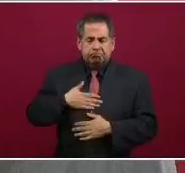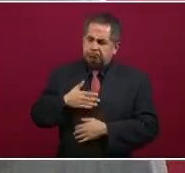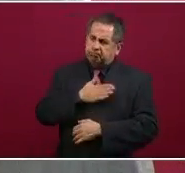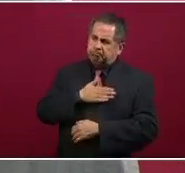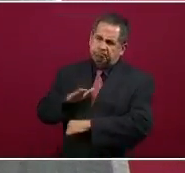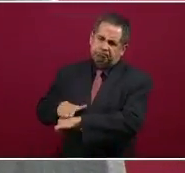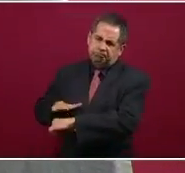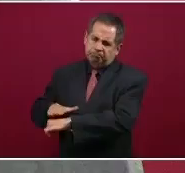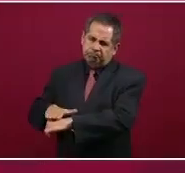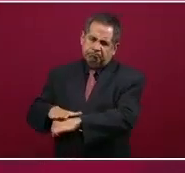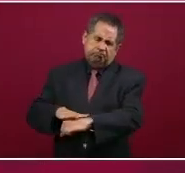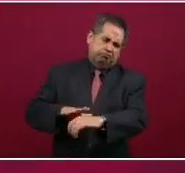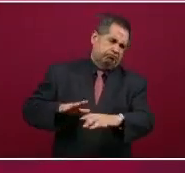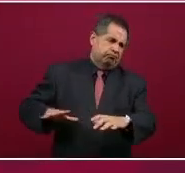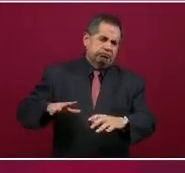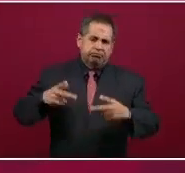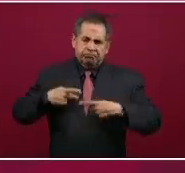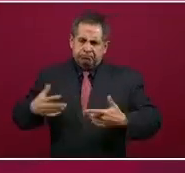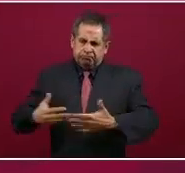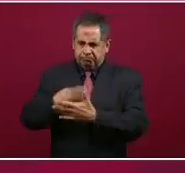México a